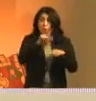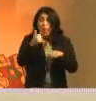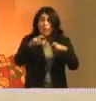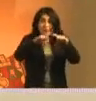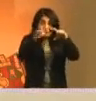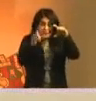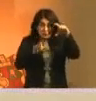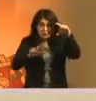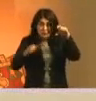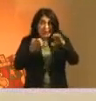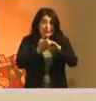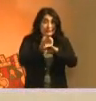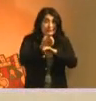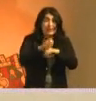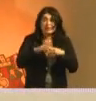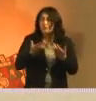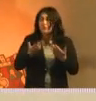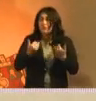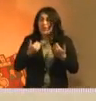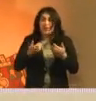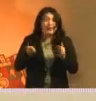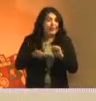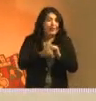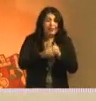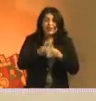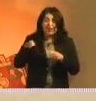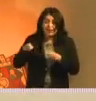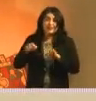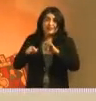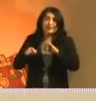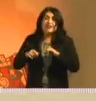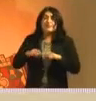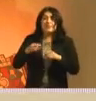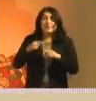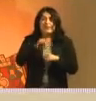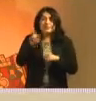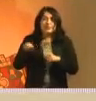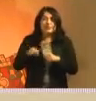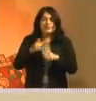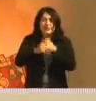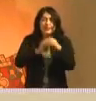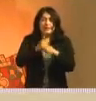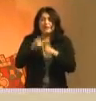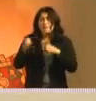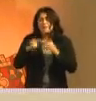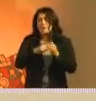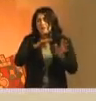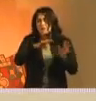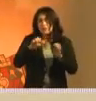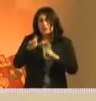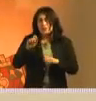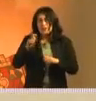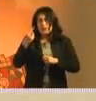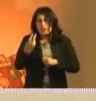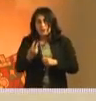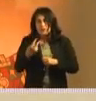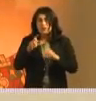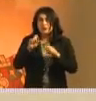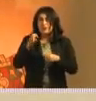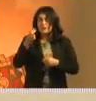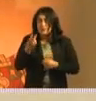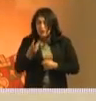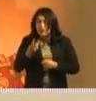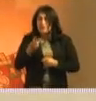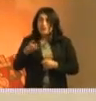esto ocurre 1922 23 en dos años en esos años los